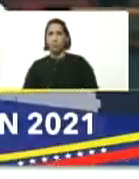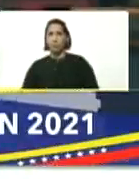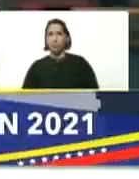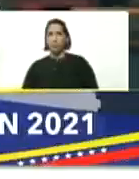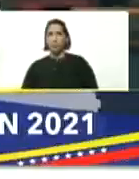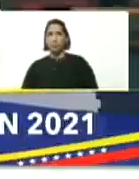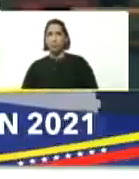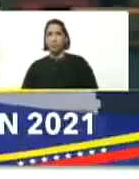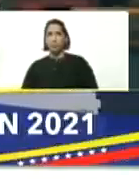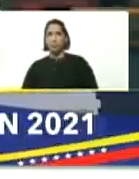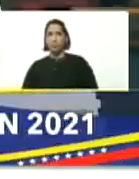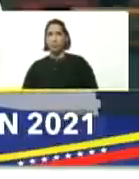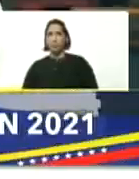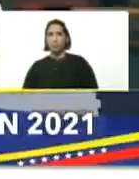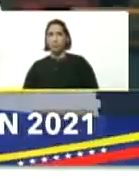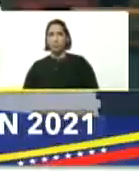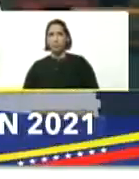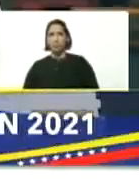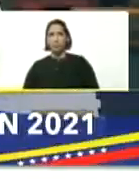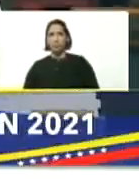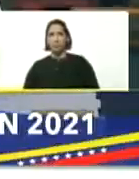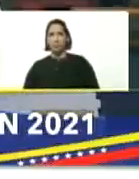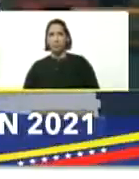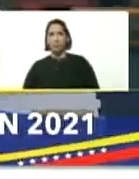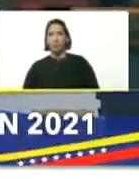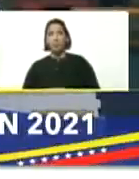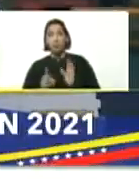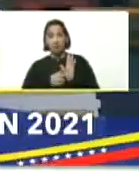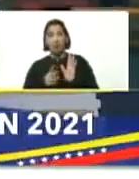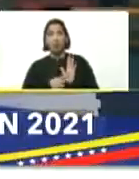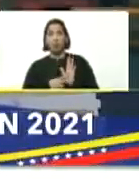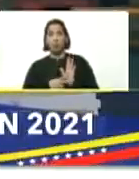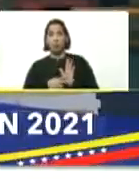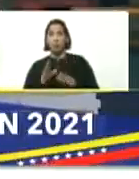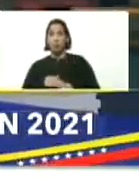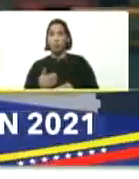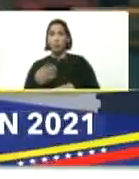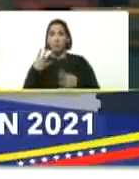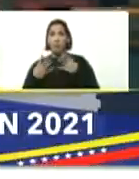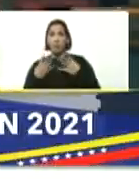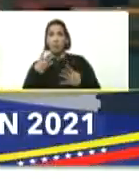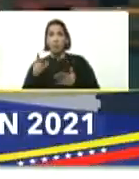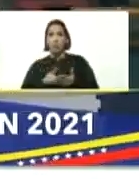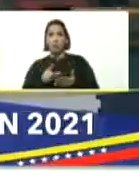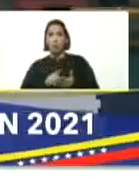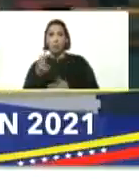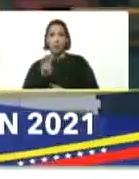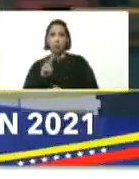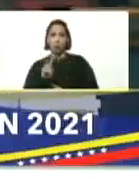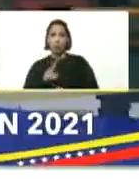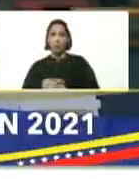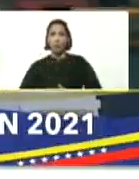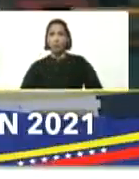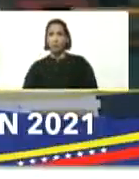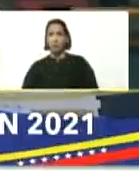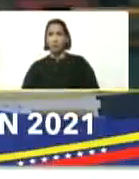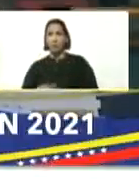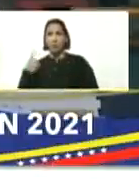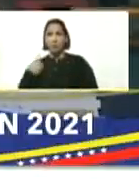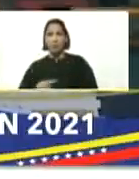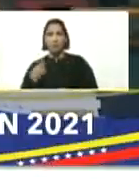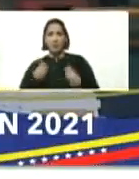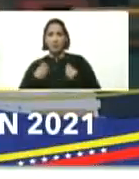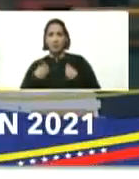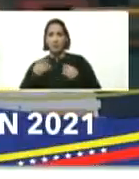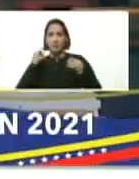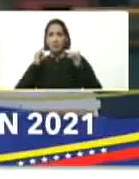multifloral en ráfaga, verdaderamente, porque la Feria del Libro de Venezuela se tiene que vivir como una